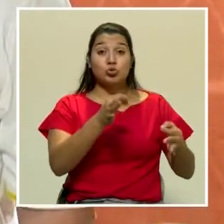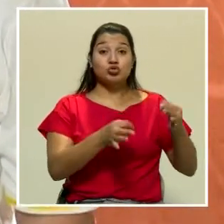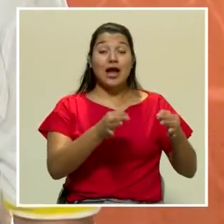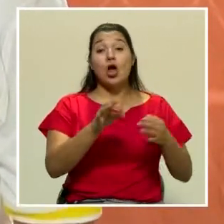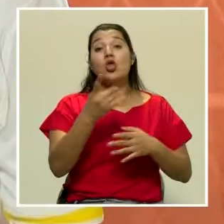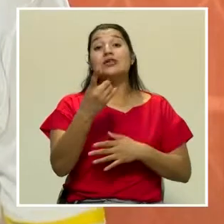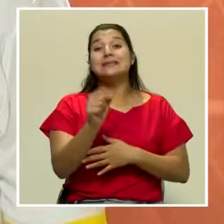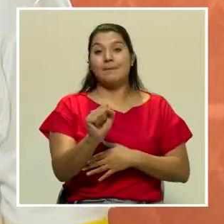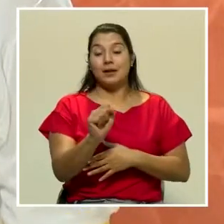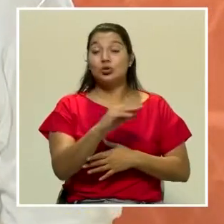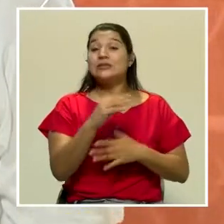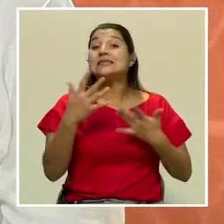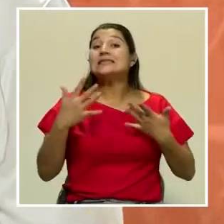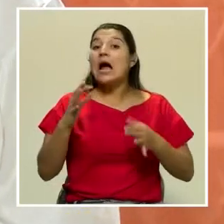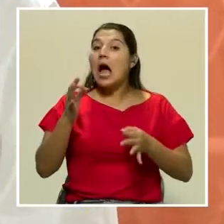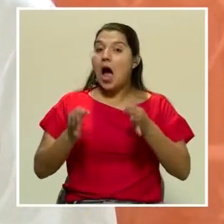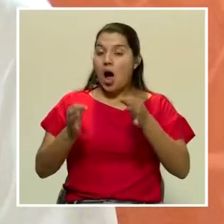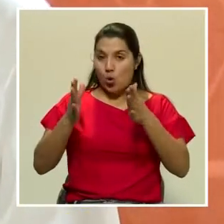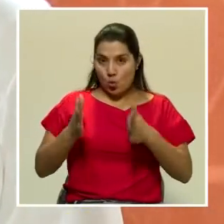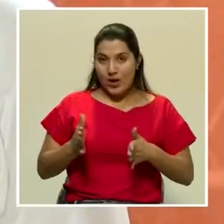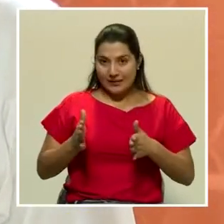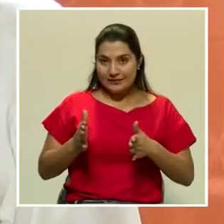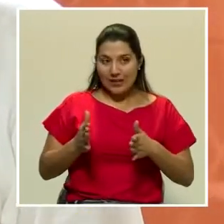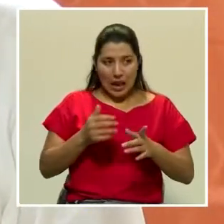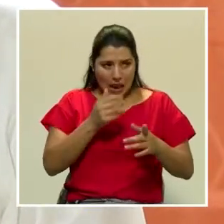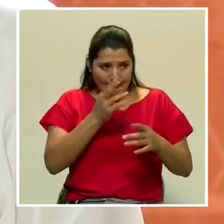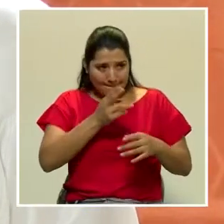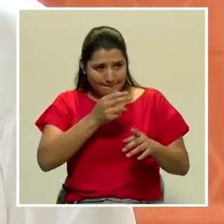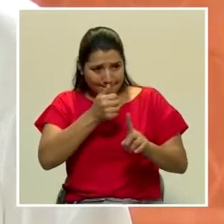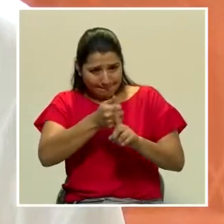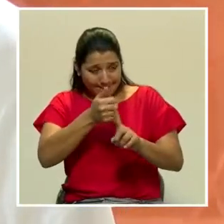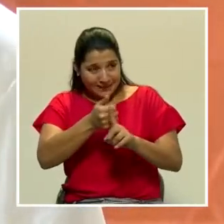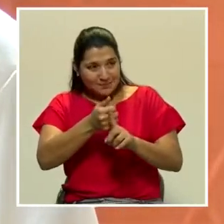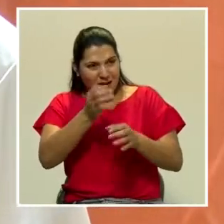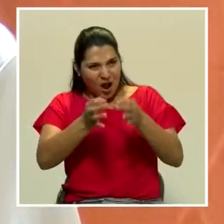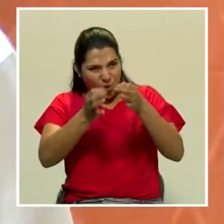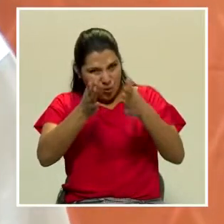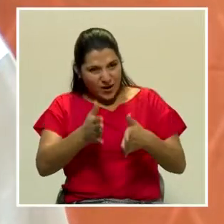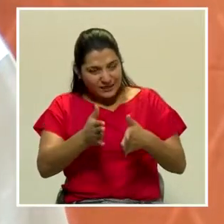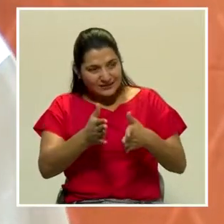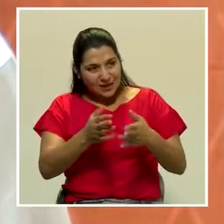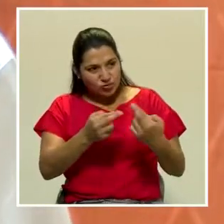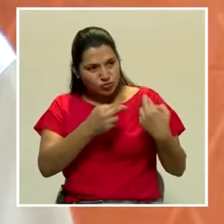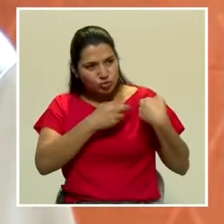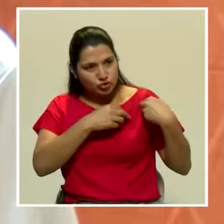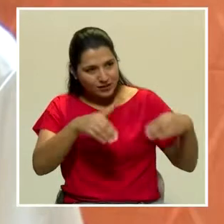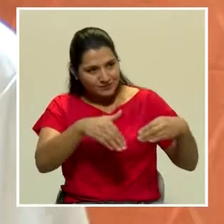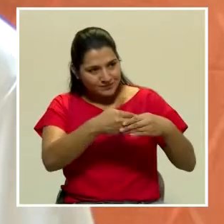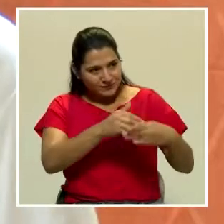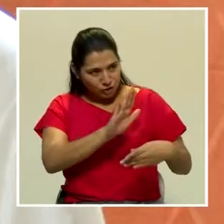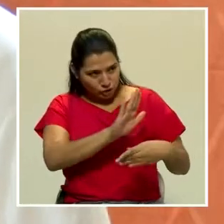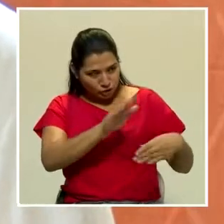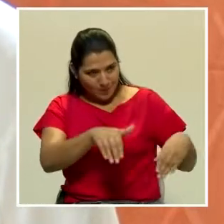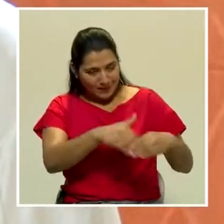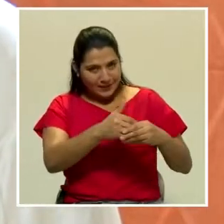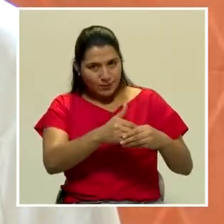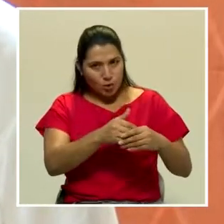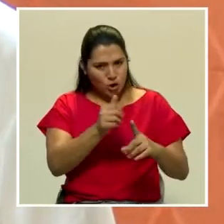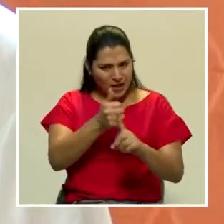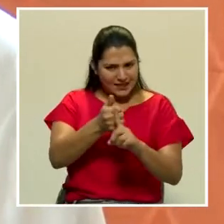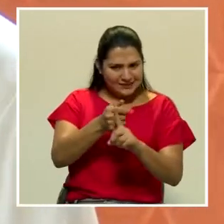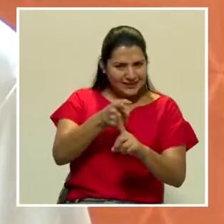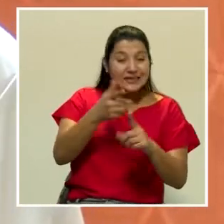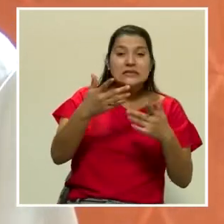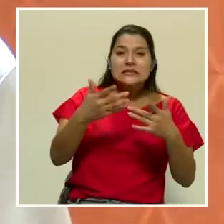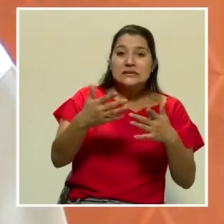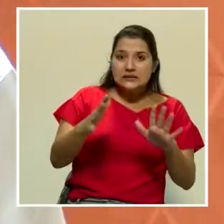que ya la misma jueza que los casó a ustedes, es quien ya respondió y rechazó este intento